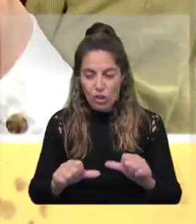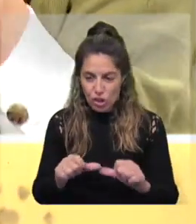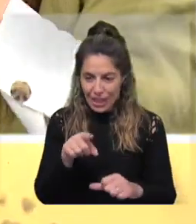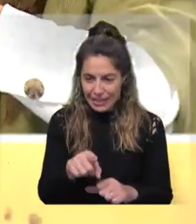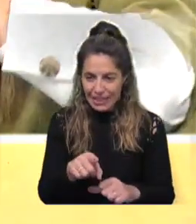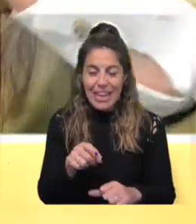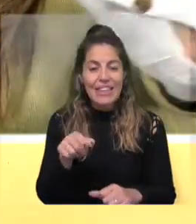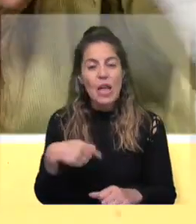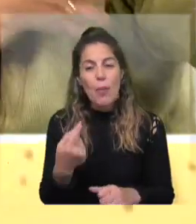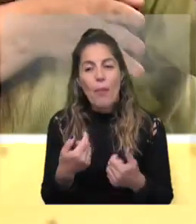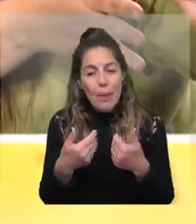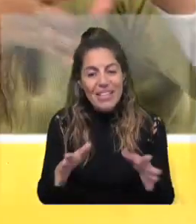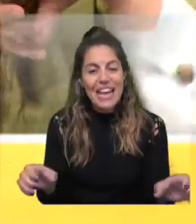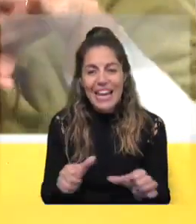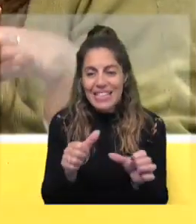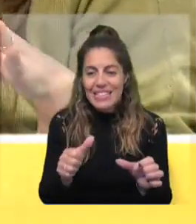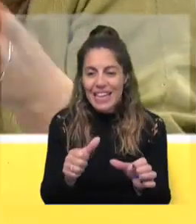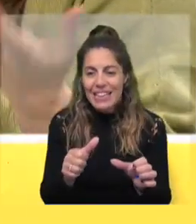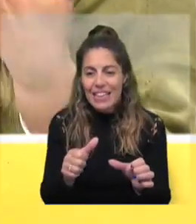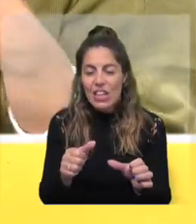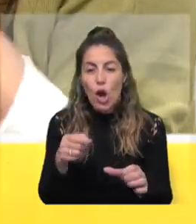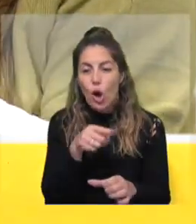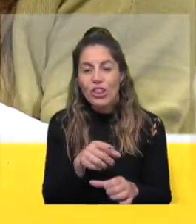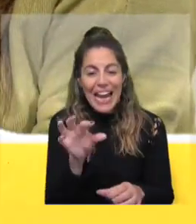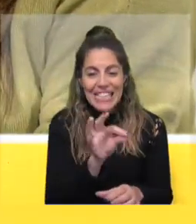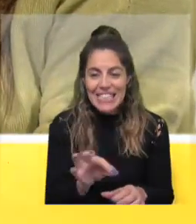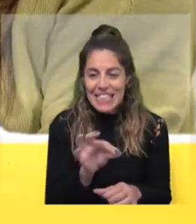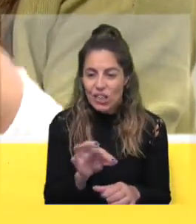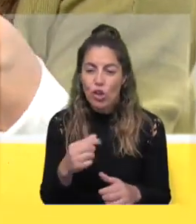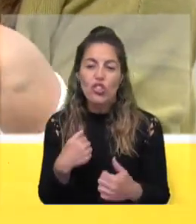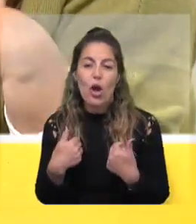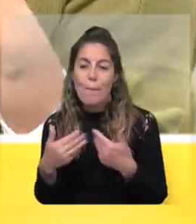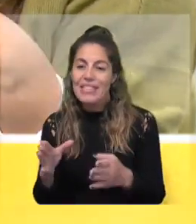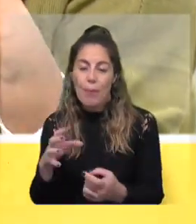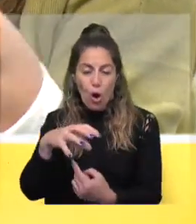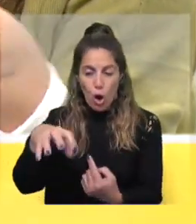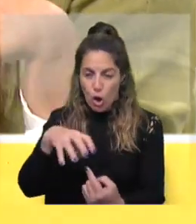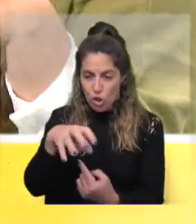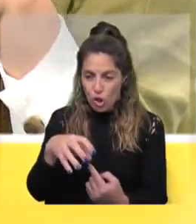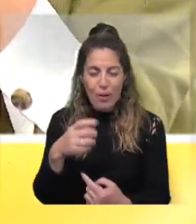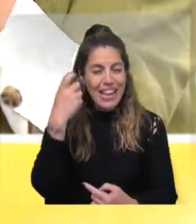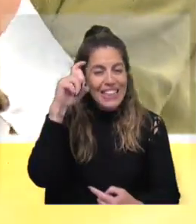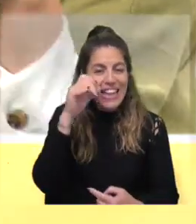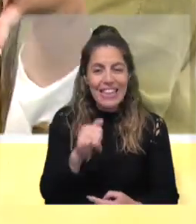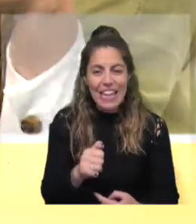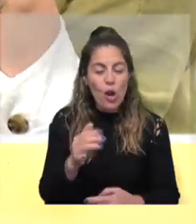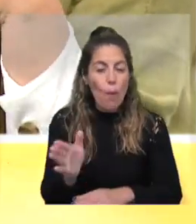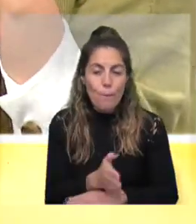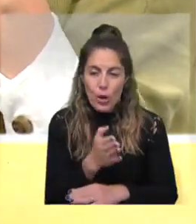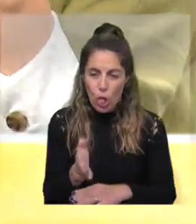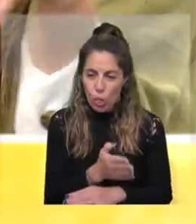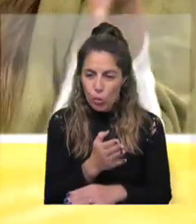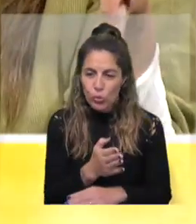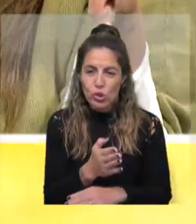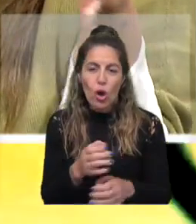y ellos después van a empezar a hacer toda la parte contra insectos. Nosotros empezamos con los hongos, pero la idea es que tener un producto que sea como